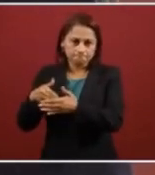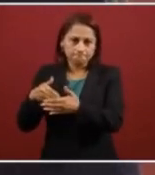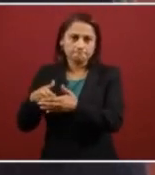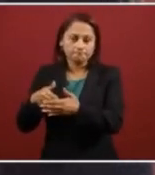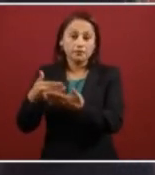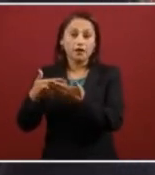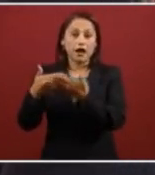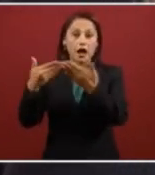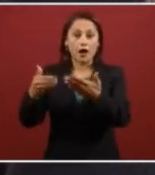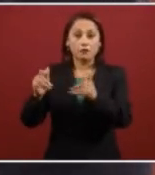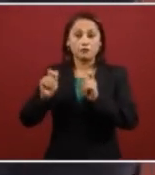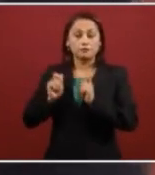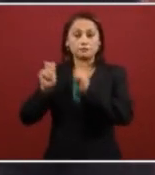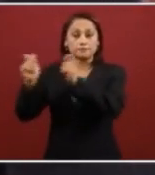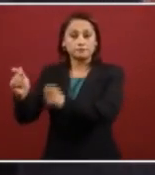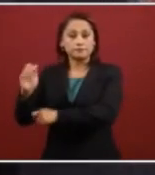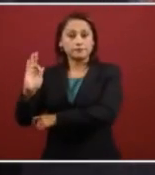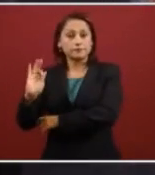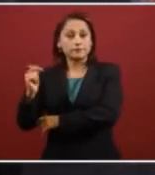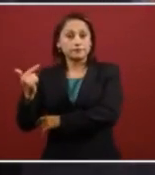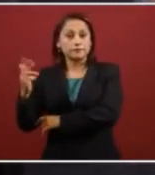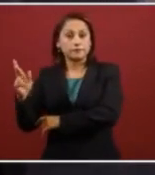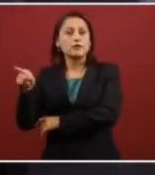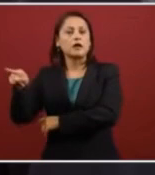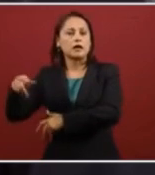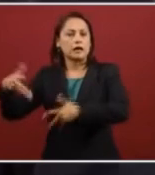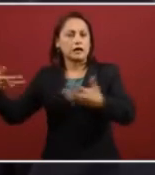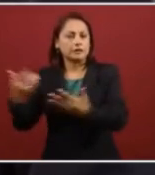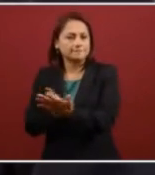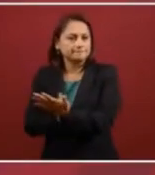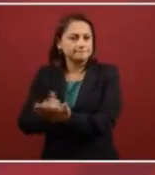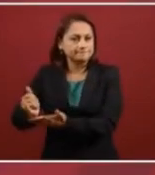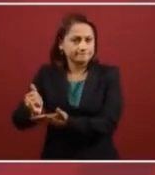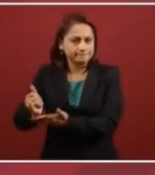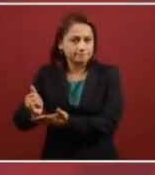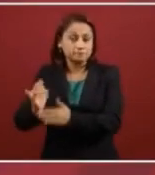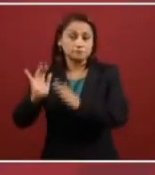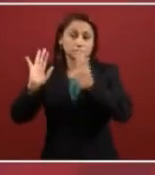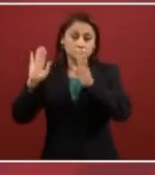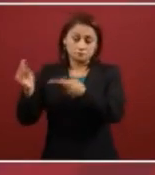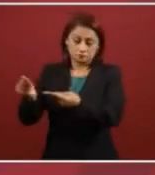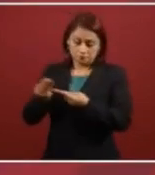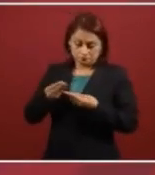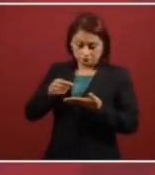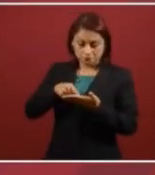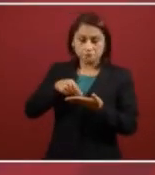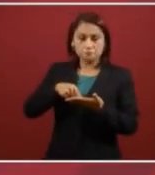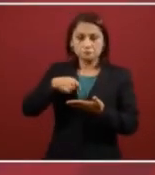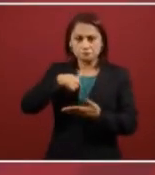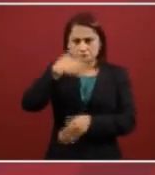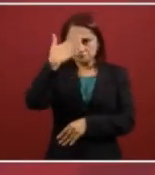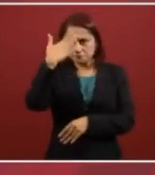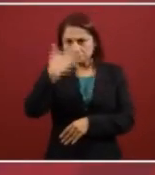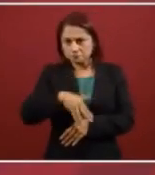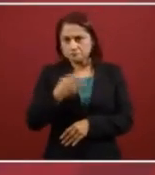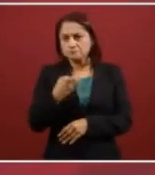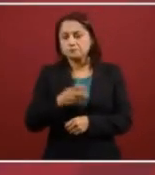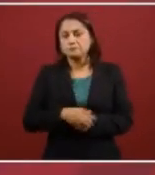the district attorney. And they proceeded. Eso es lo que sé. That's what I know.